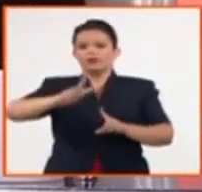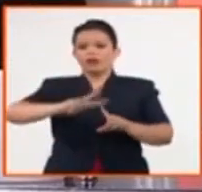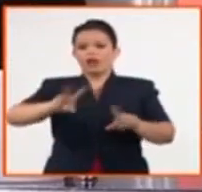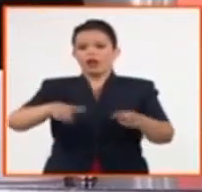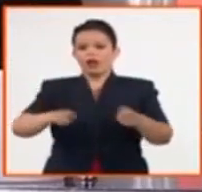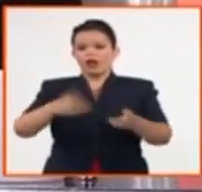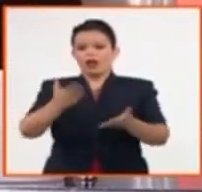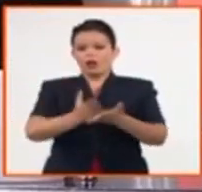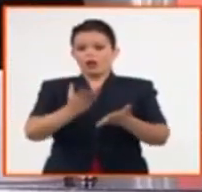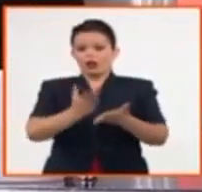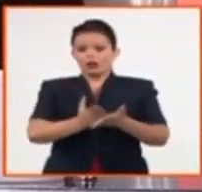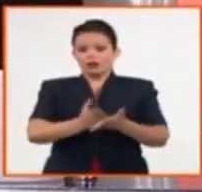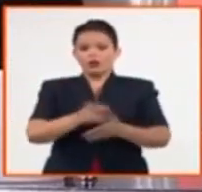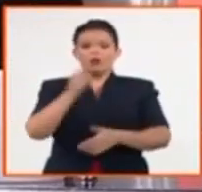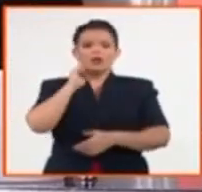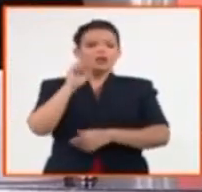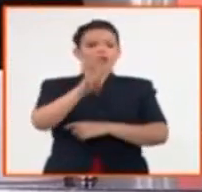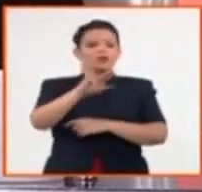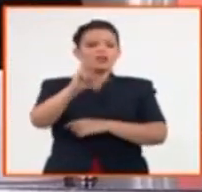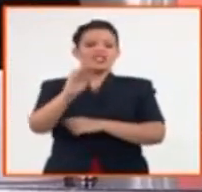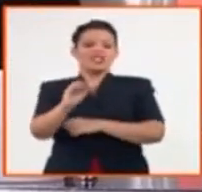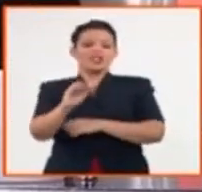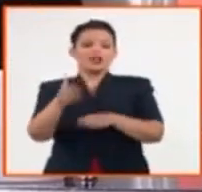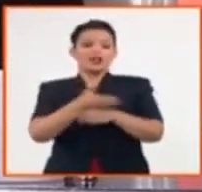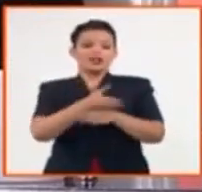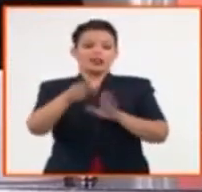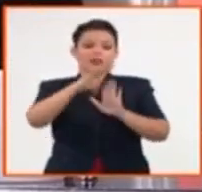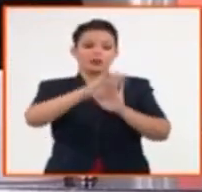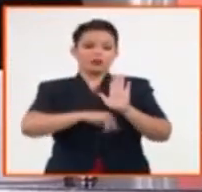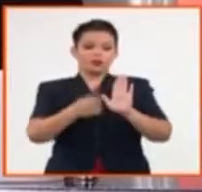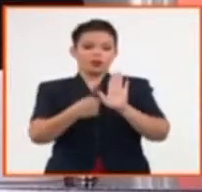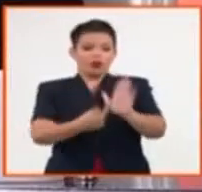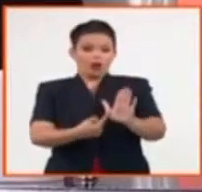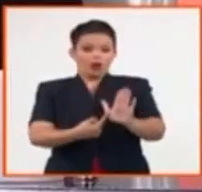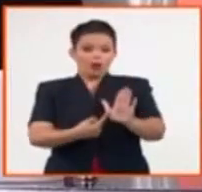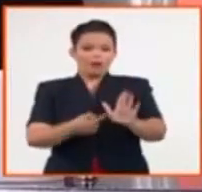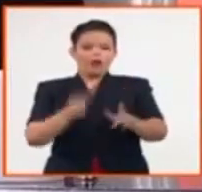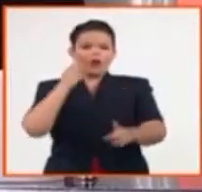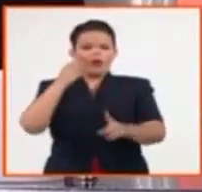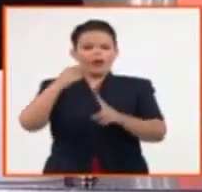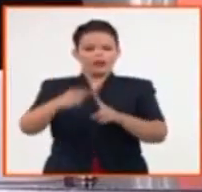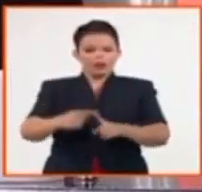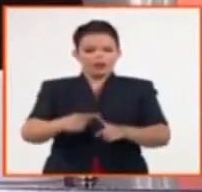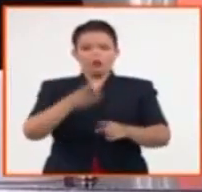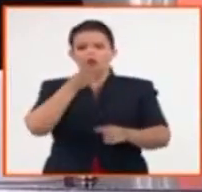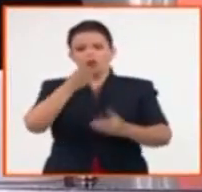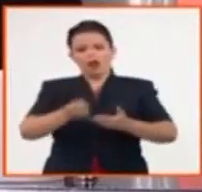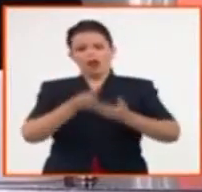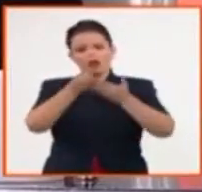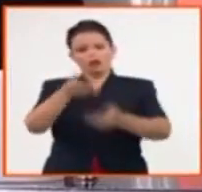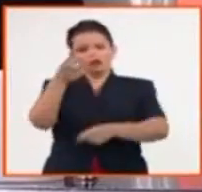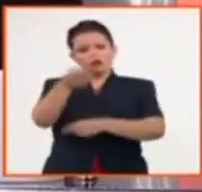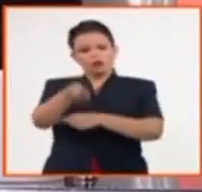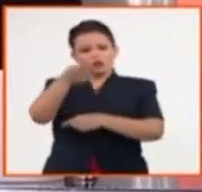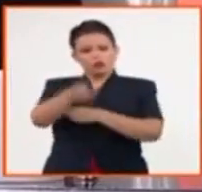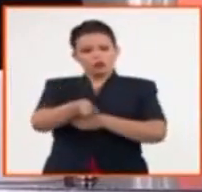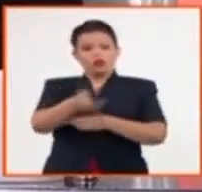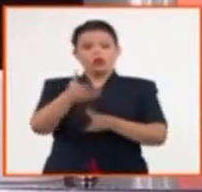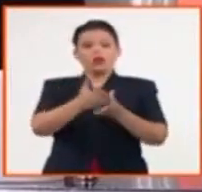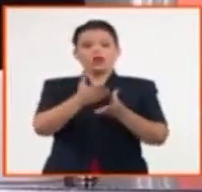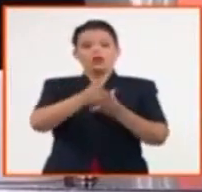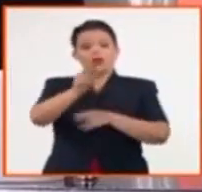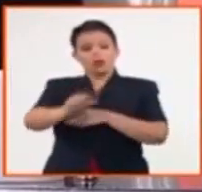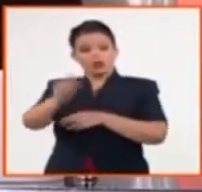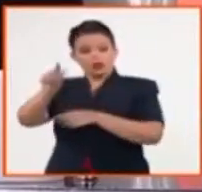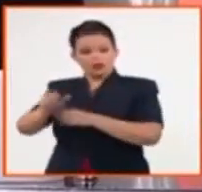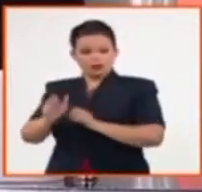actividades docentes televisivas para de manera no presencial poder mantener activados los conocimientos de nuestros estudiantes y en el acompañamiento